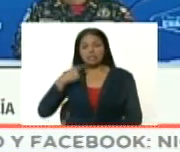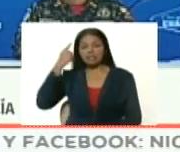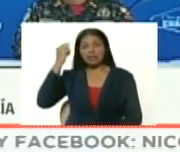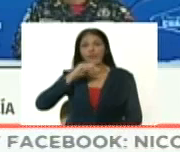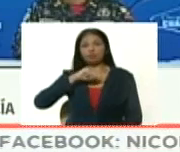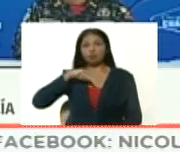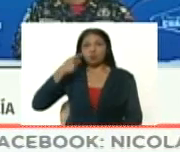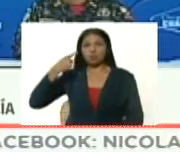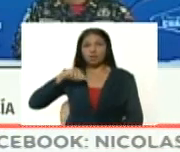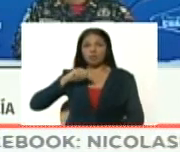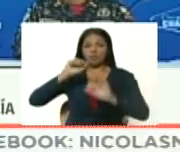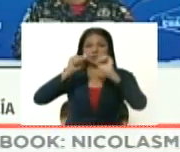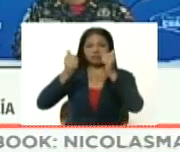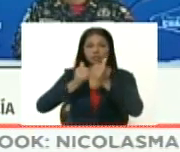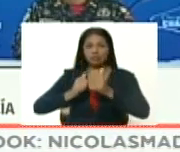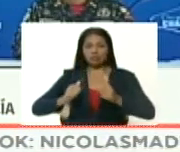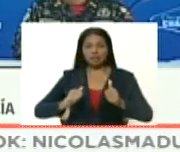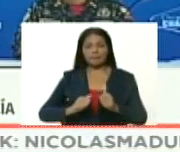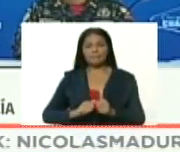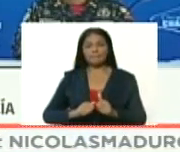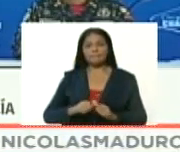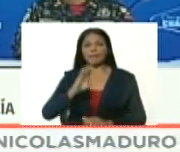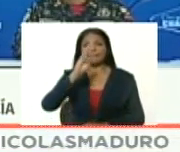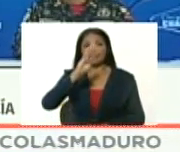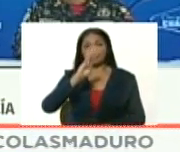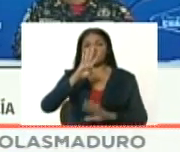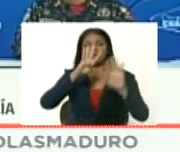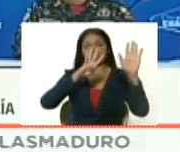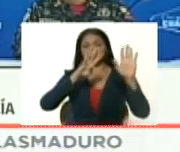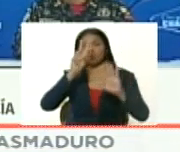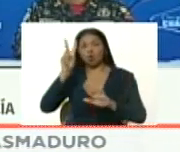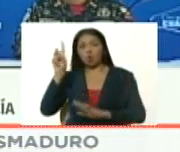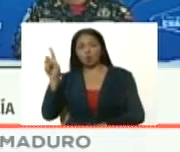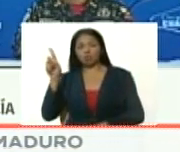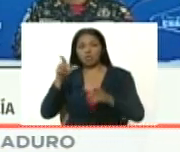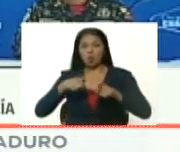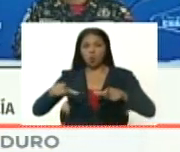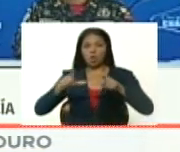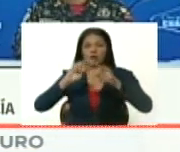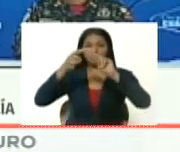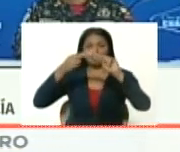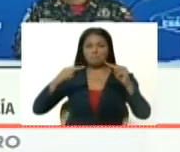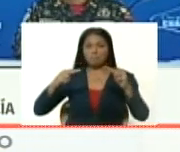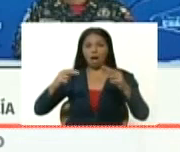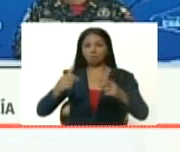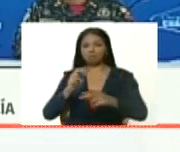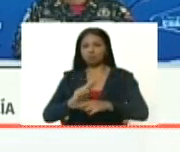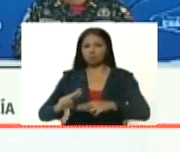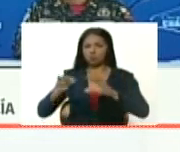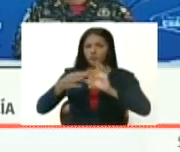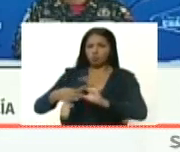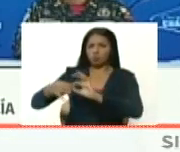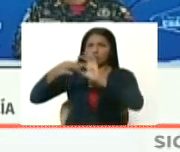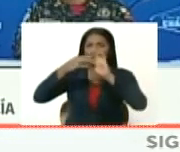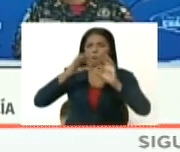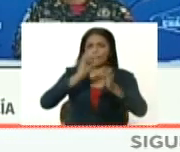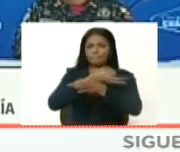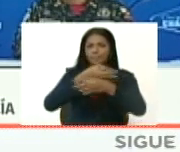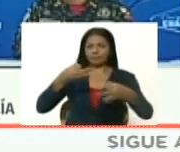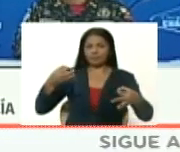tengamos el sistema BEN 911, los cuadrantes de paz funcionando de manera